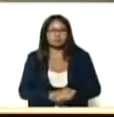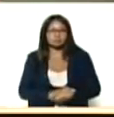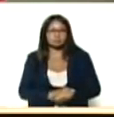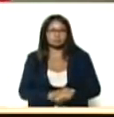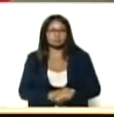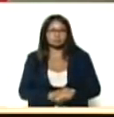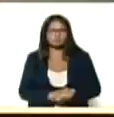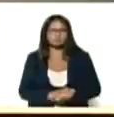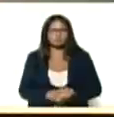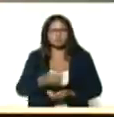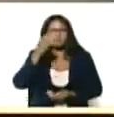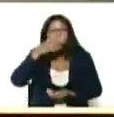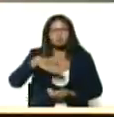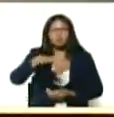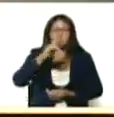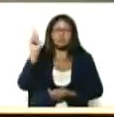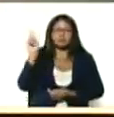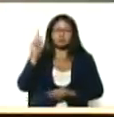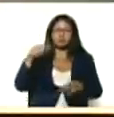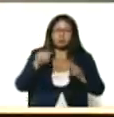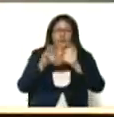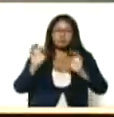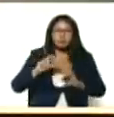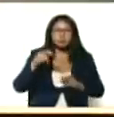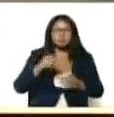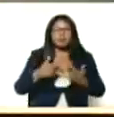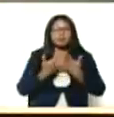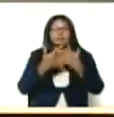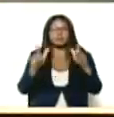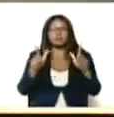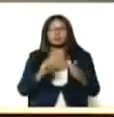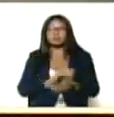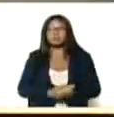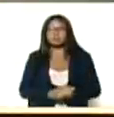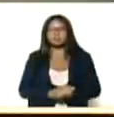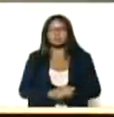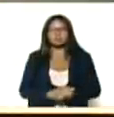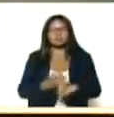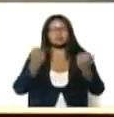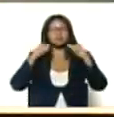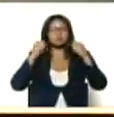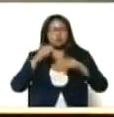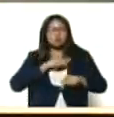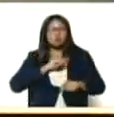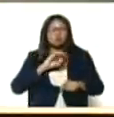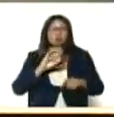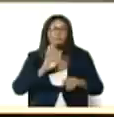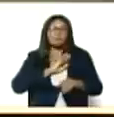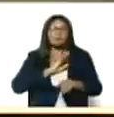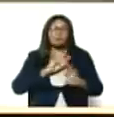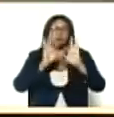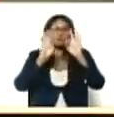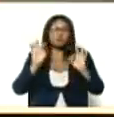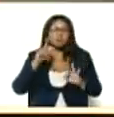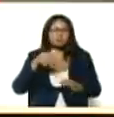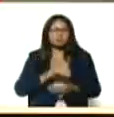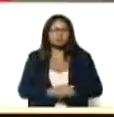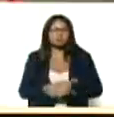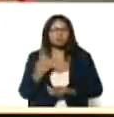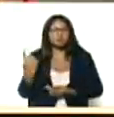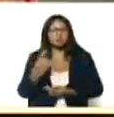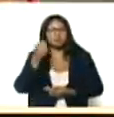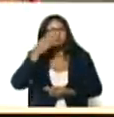El pueblo de Venezuela en democracia, en diversidad, en libertad, en ejercicio de su soberanía plena. Solo el pueblo